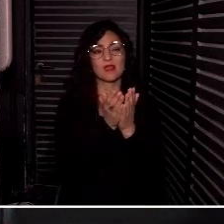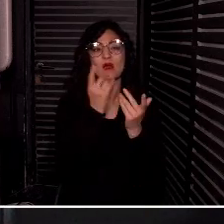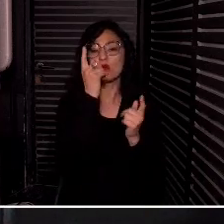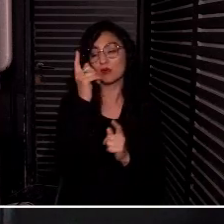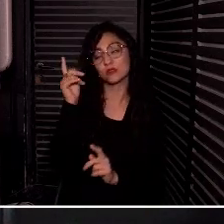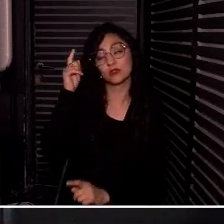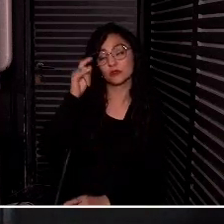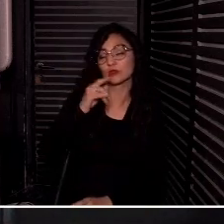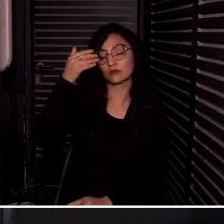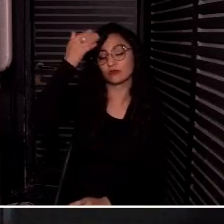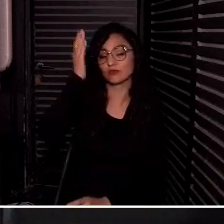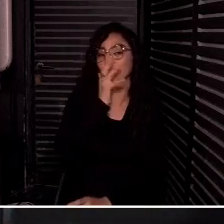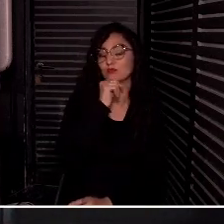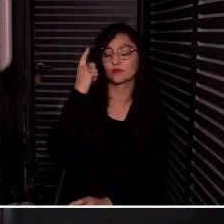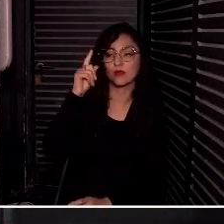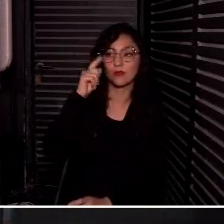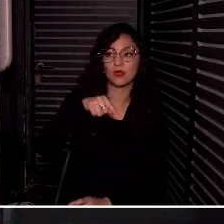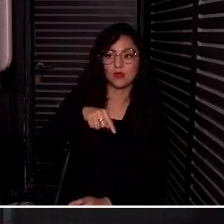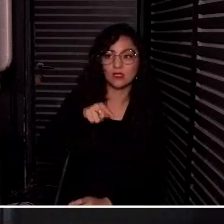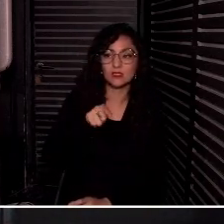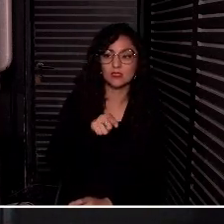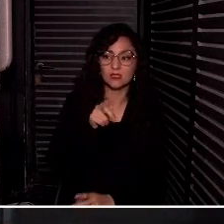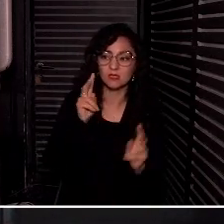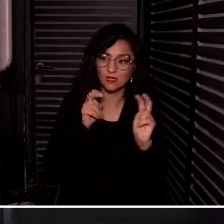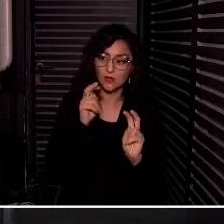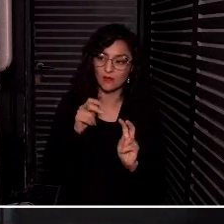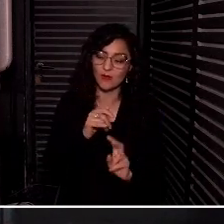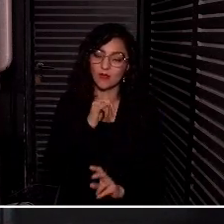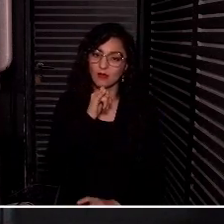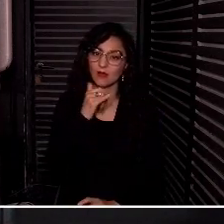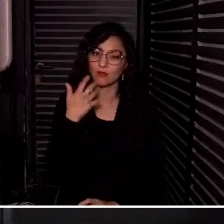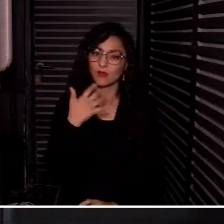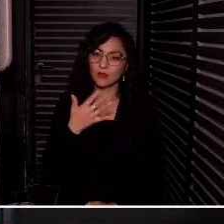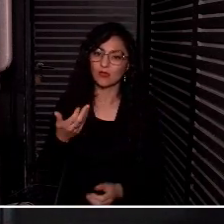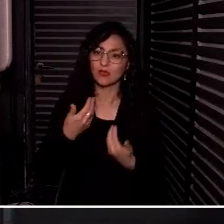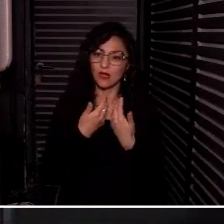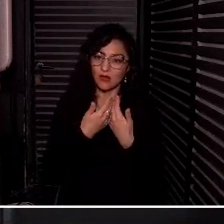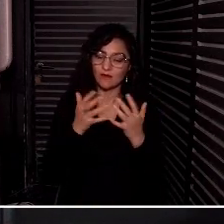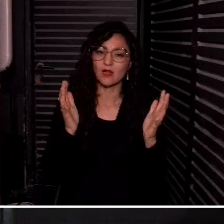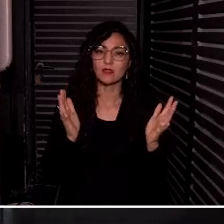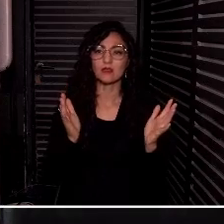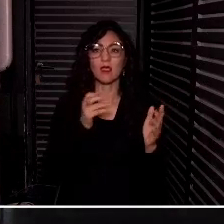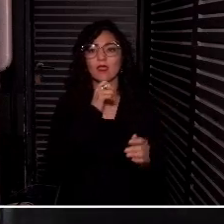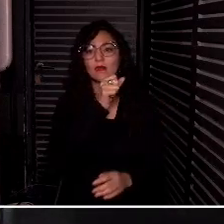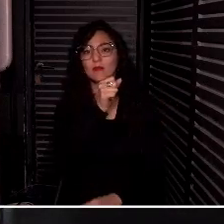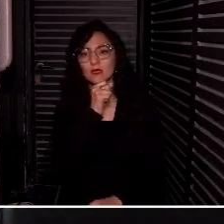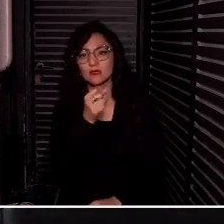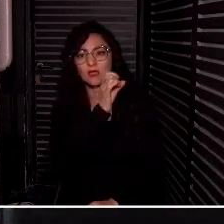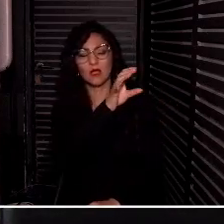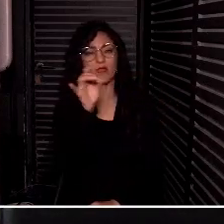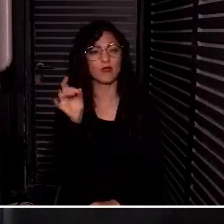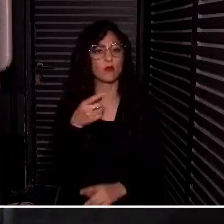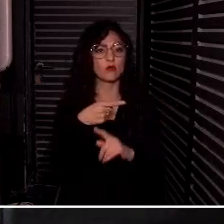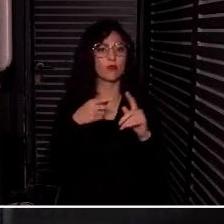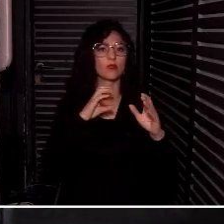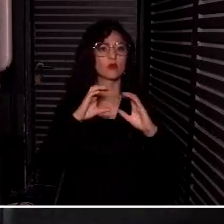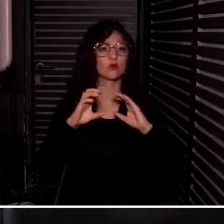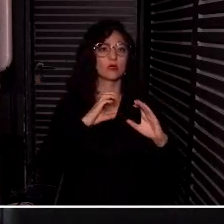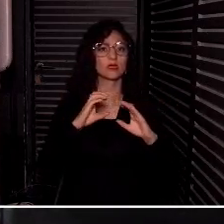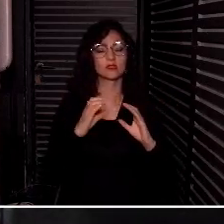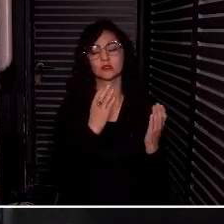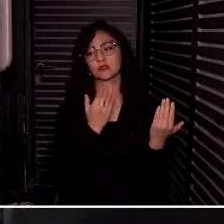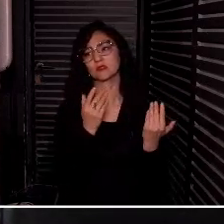importante en una sociedad democrática en la defensa y restricta la libertad de expresión la libertad de prensa que cada medio de comunicación tenga una serie como de